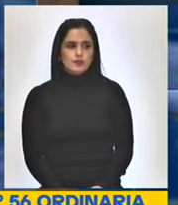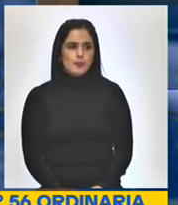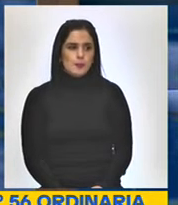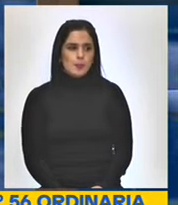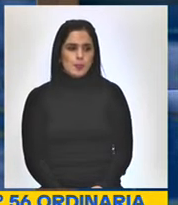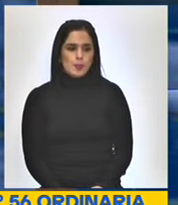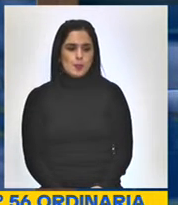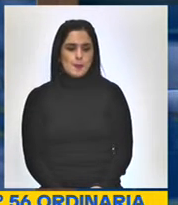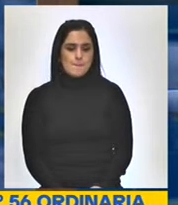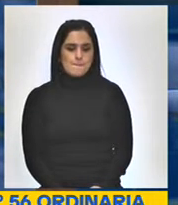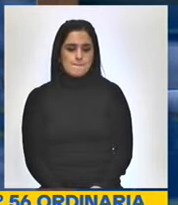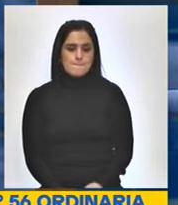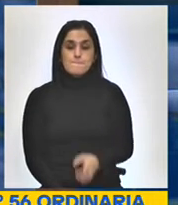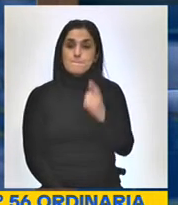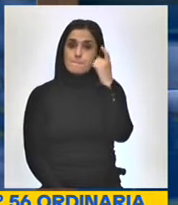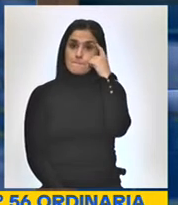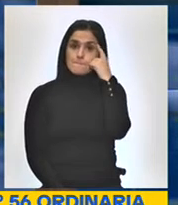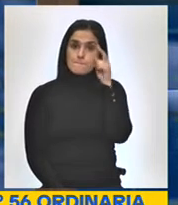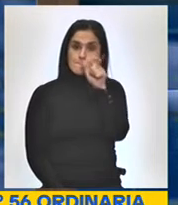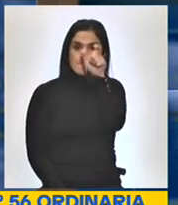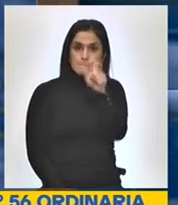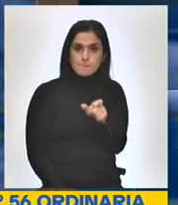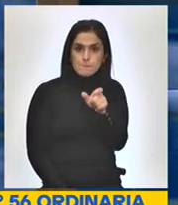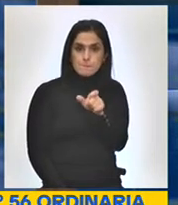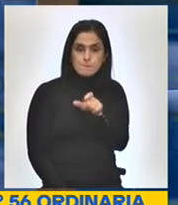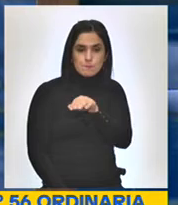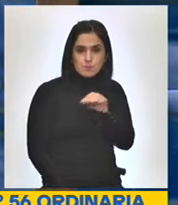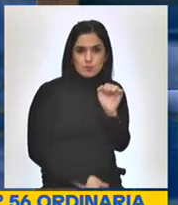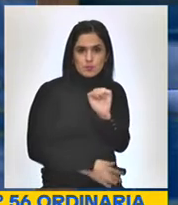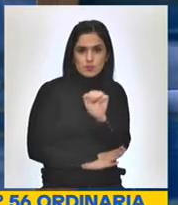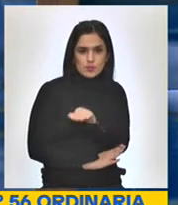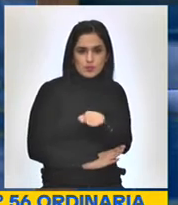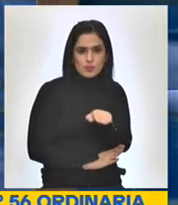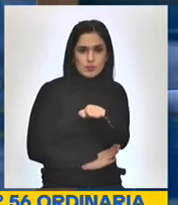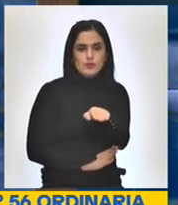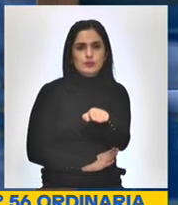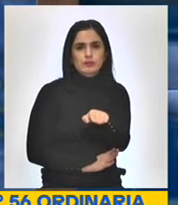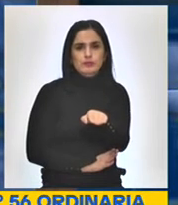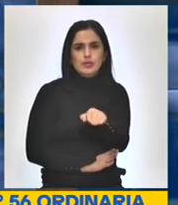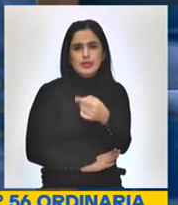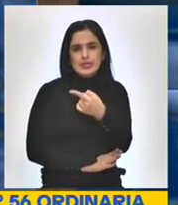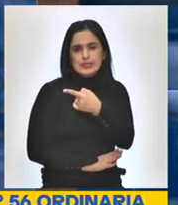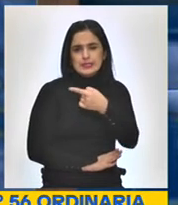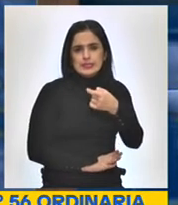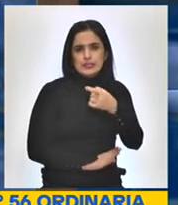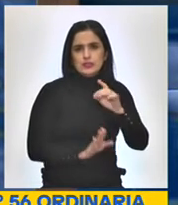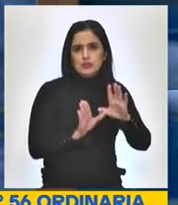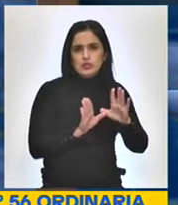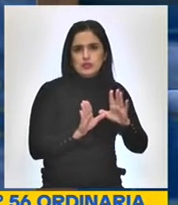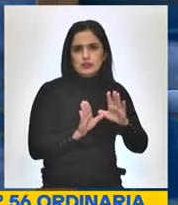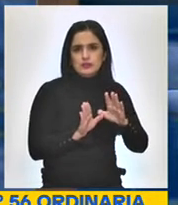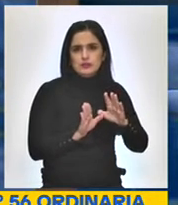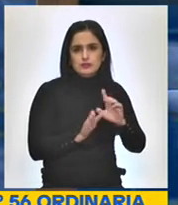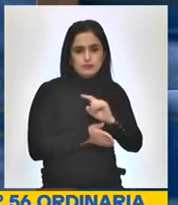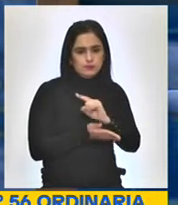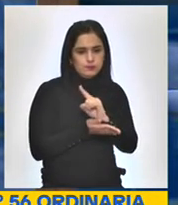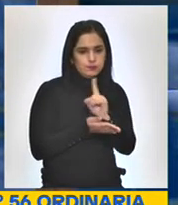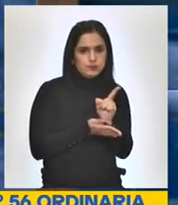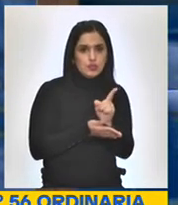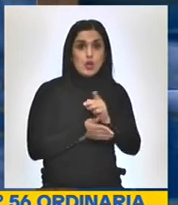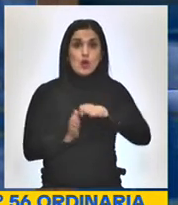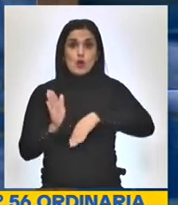señora Presidente, que una persona que circula por las calles de una ciudad de Chile a 110 kilómetros por hora o a más